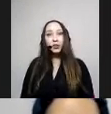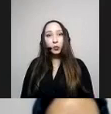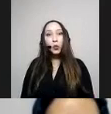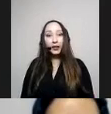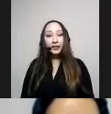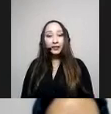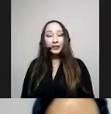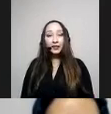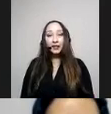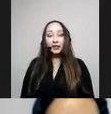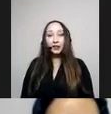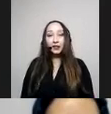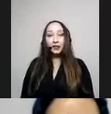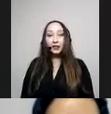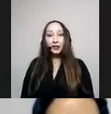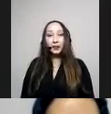Chopra son muy buenas.